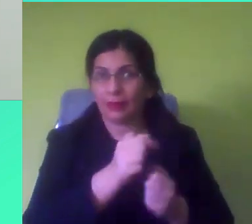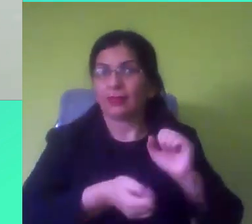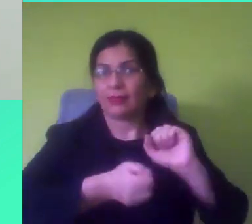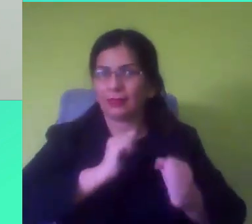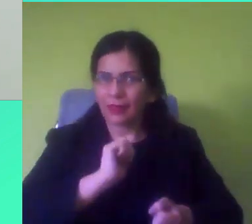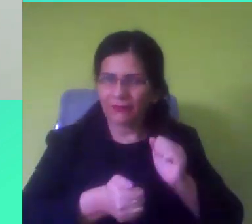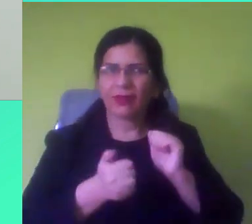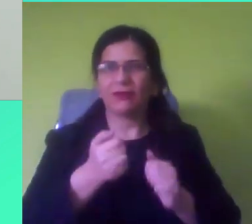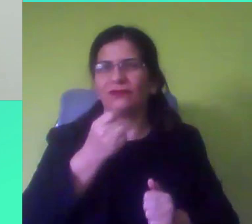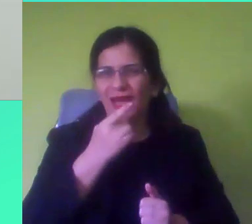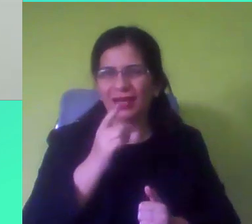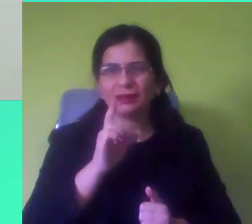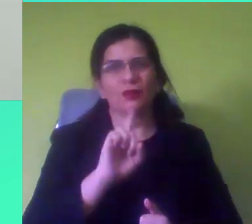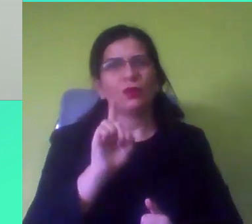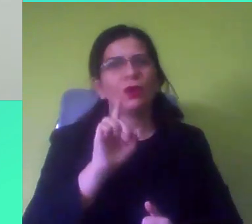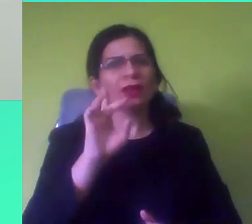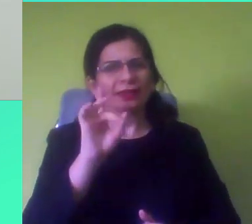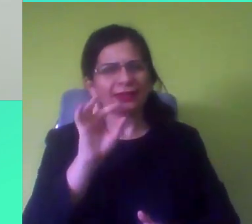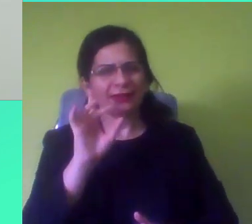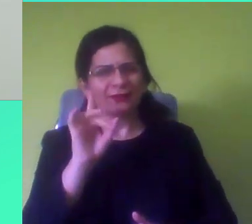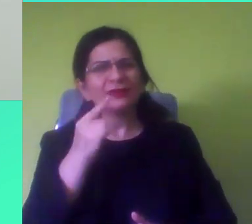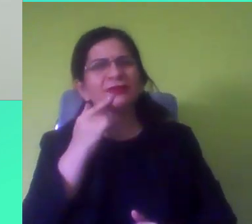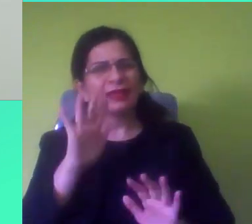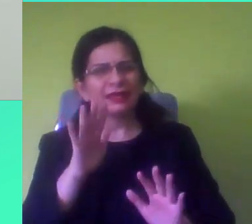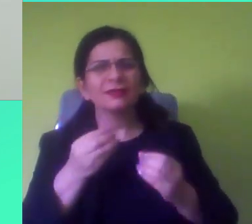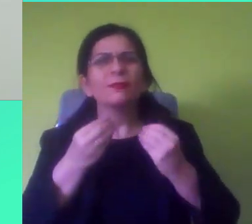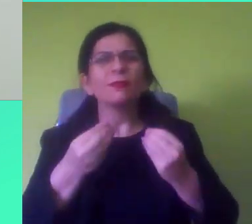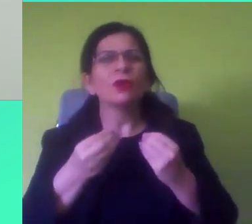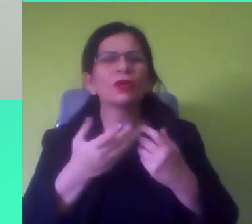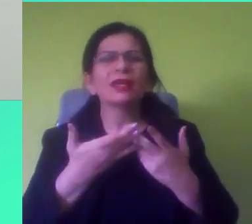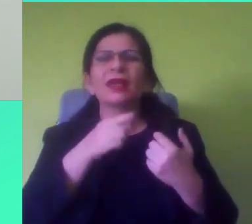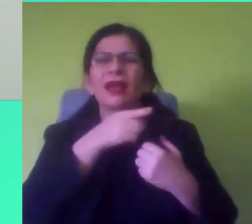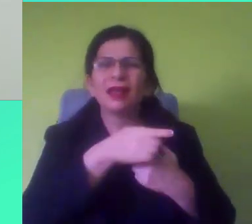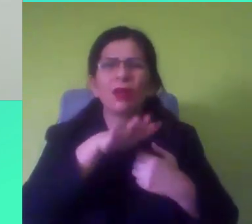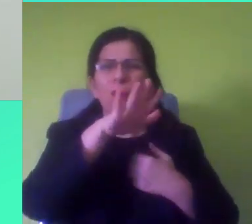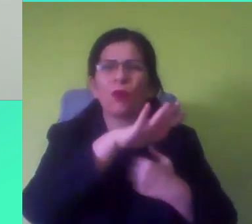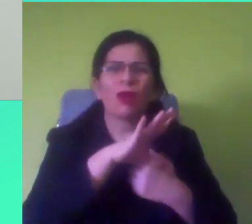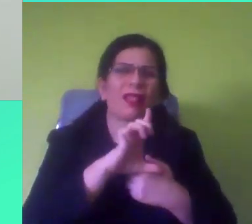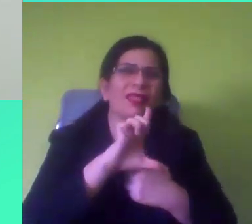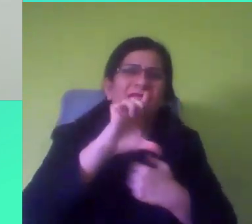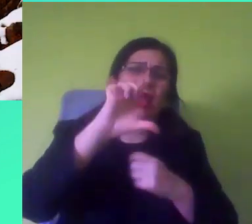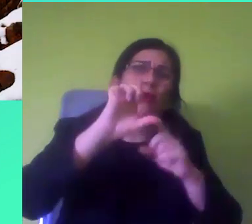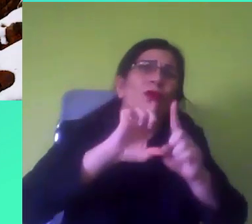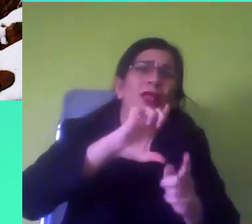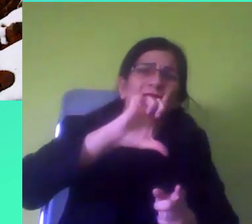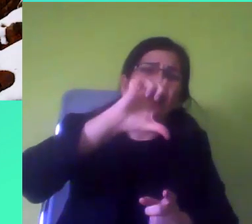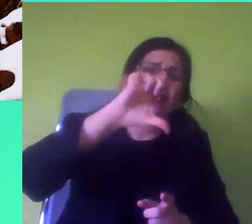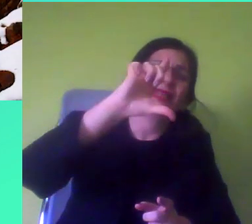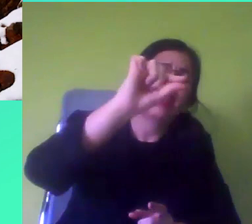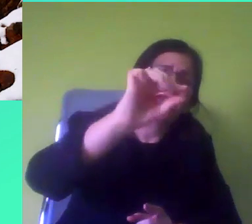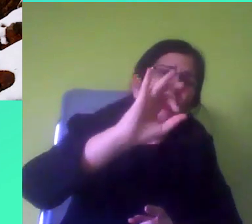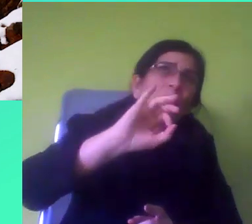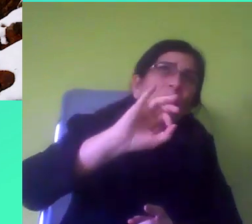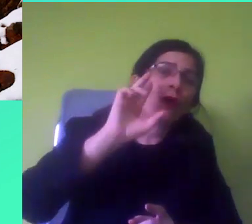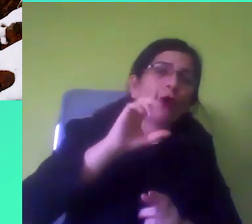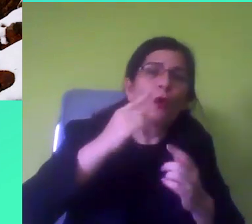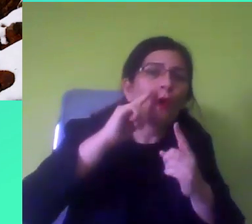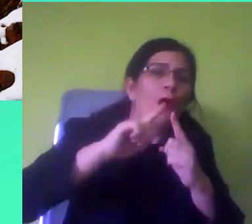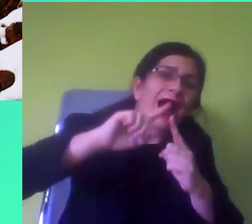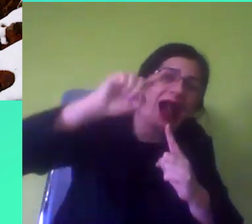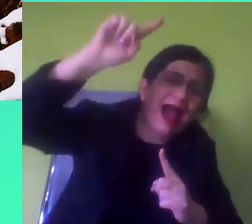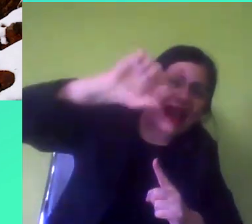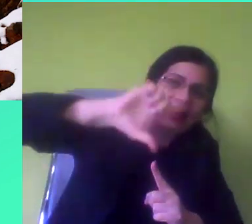es muy complejo debido a que los glaciares suelen ubicarse en zonas que son bastante alejadas, bastante